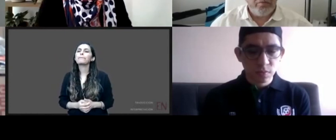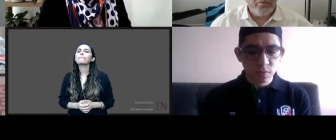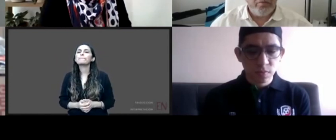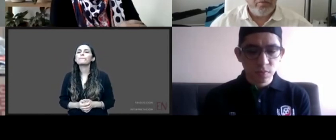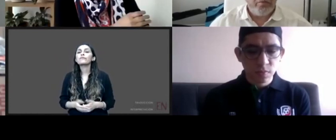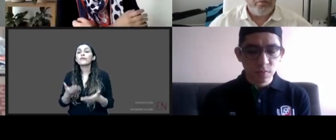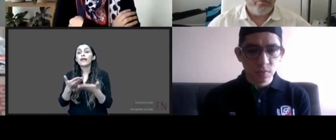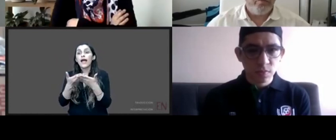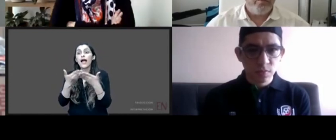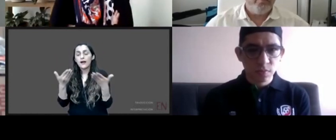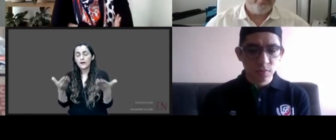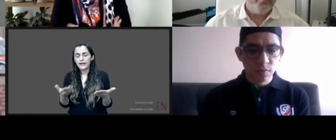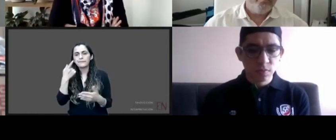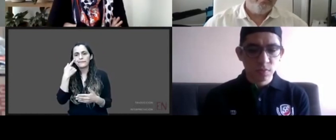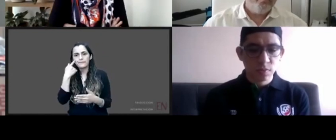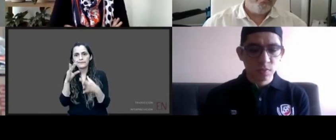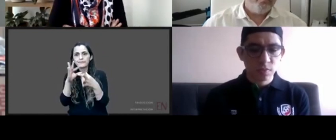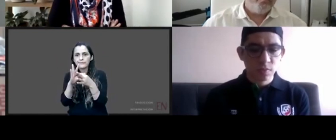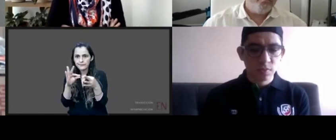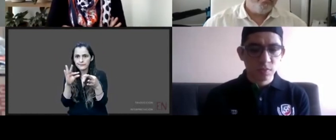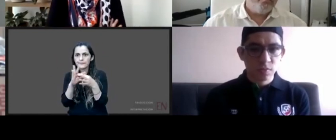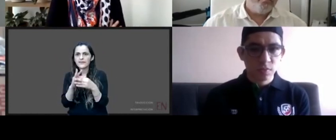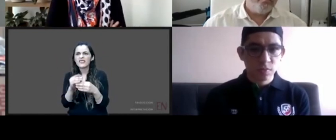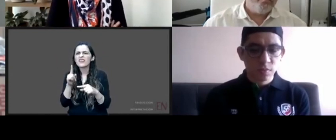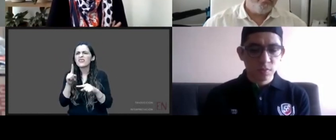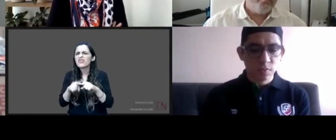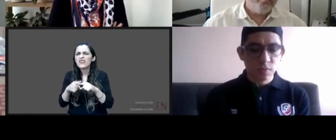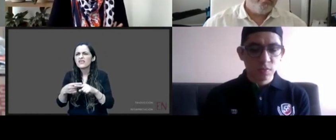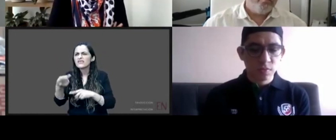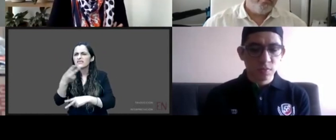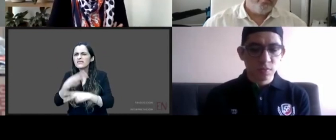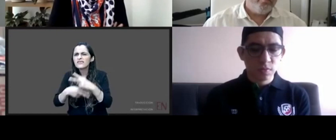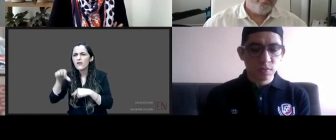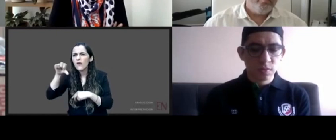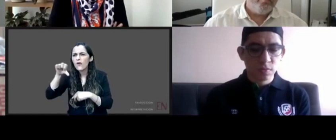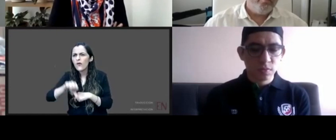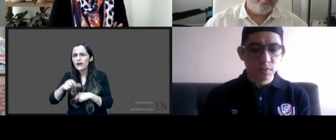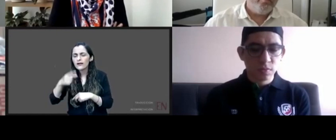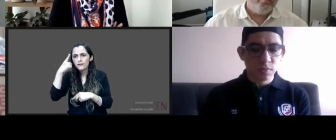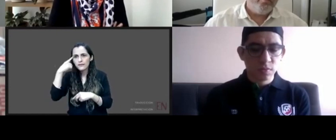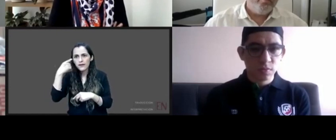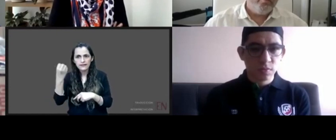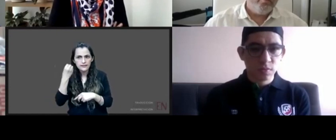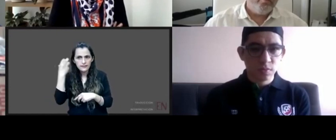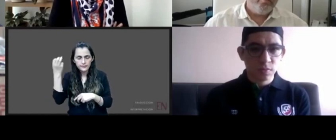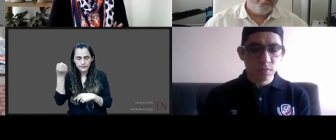ir comentando quiénes nos acompañan para que sepamos